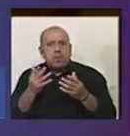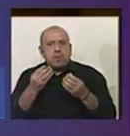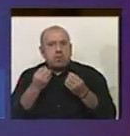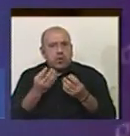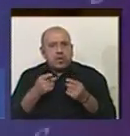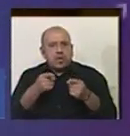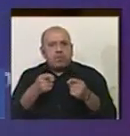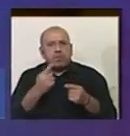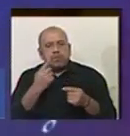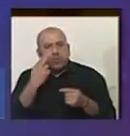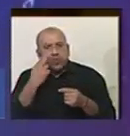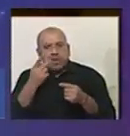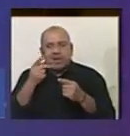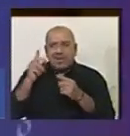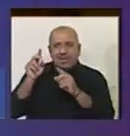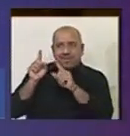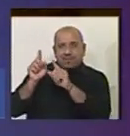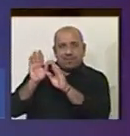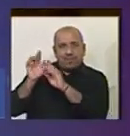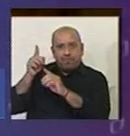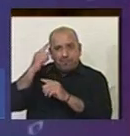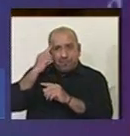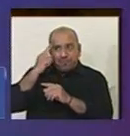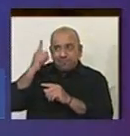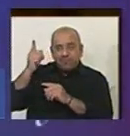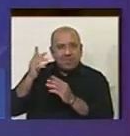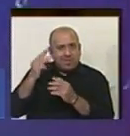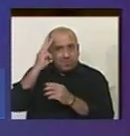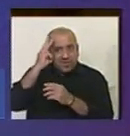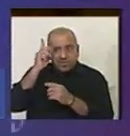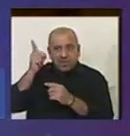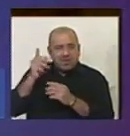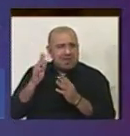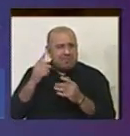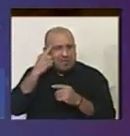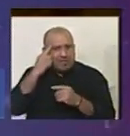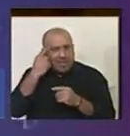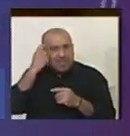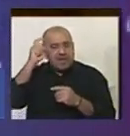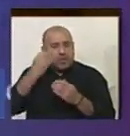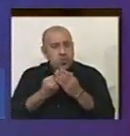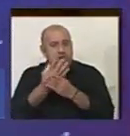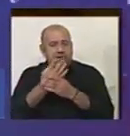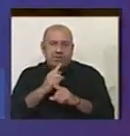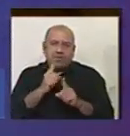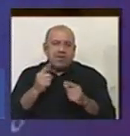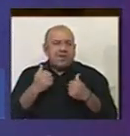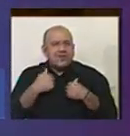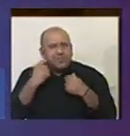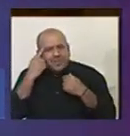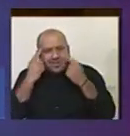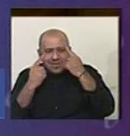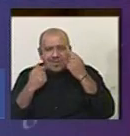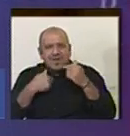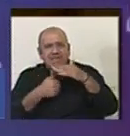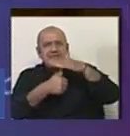quiere, en la imagen del reino, en la imagen sobre todo de un príncipe que se creía reformista. A mí me molesta mucho la miopía de nuestros